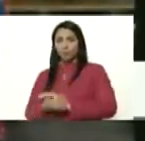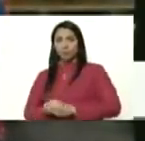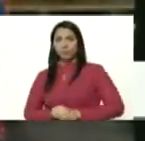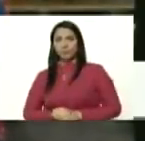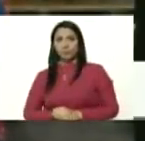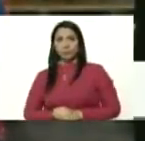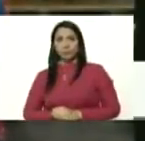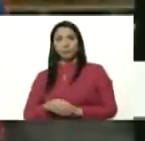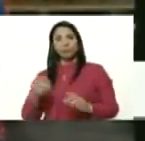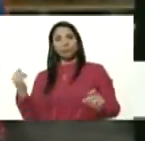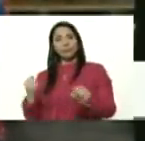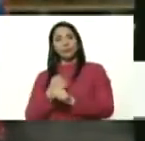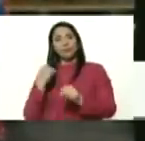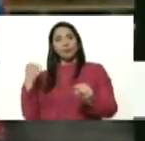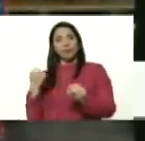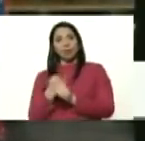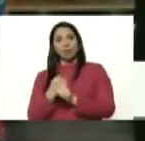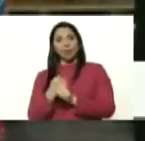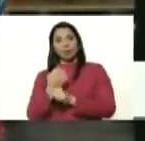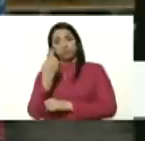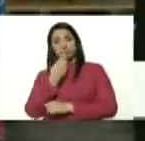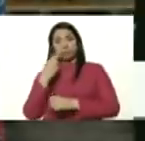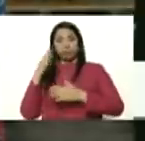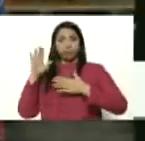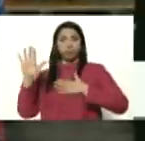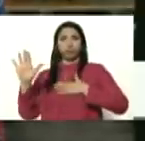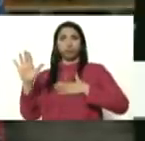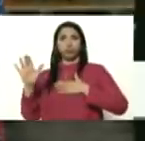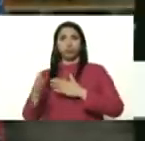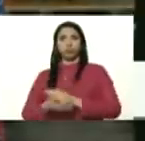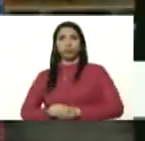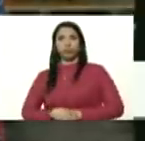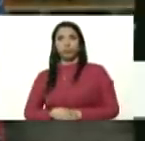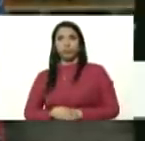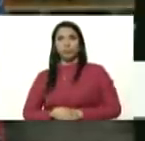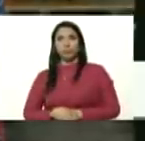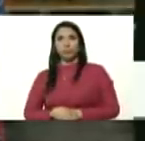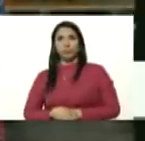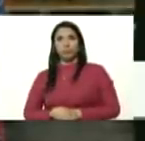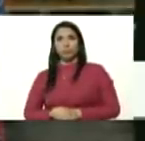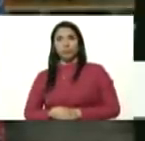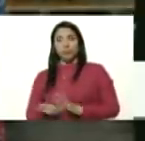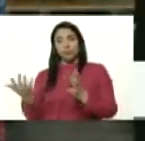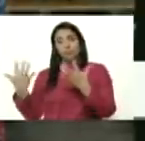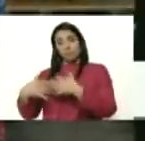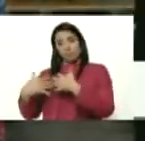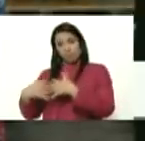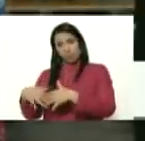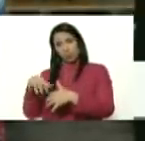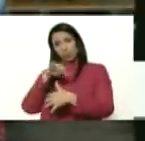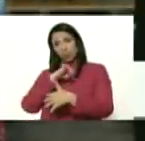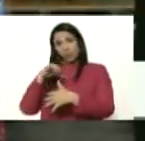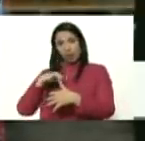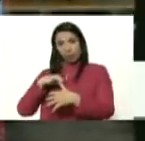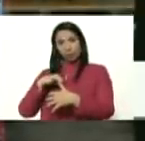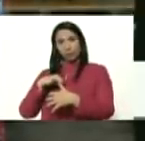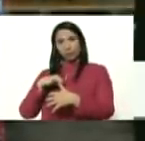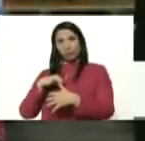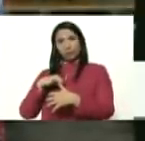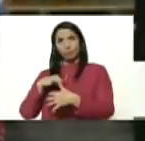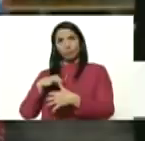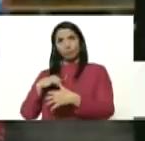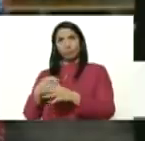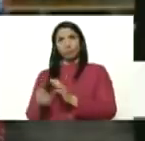con una clase obrera comprometida. Buena parte de empresas del sector privado, ¿ok? Donde